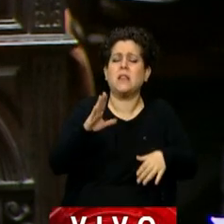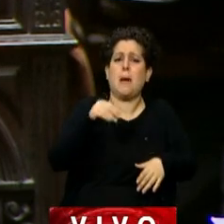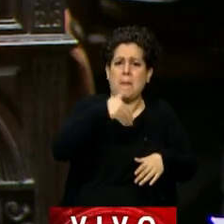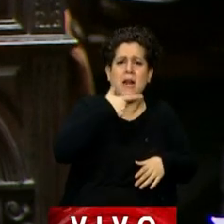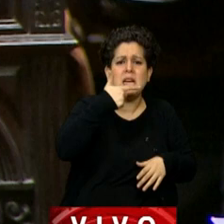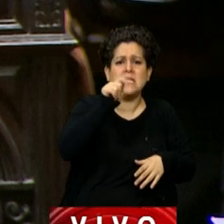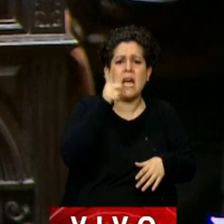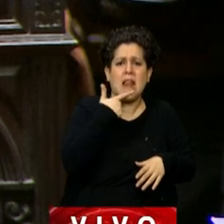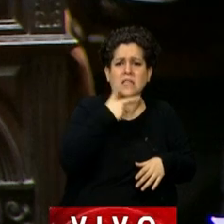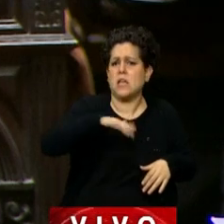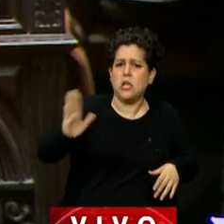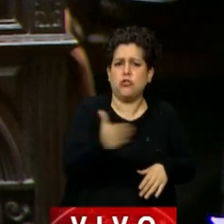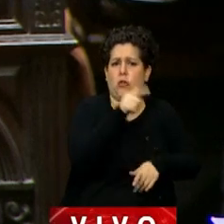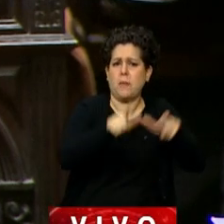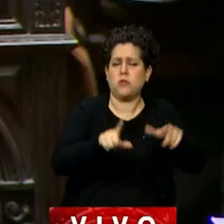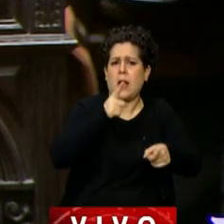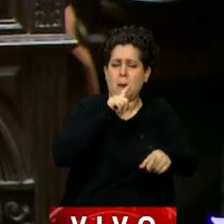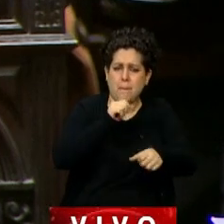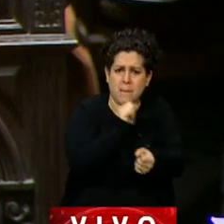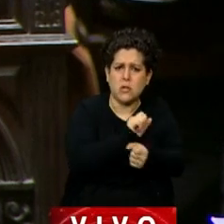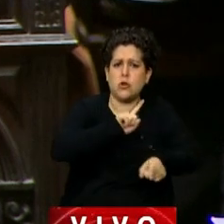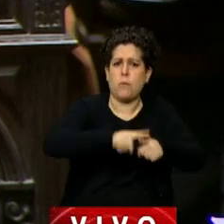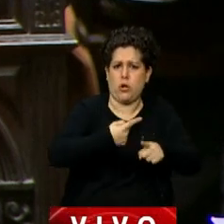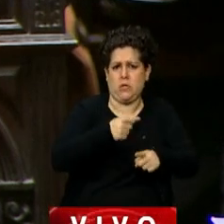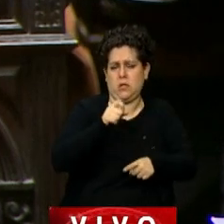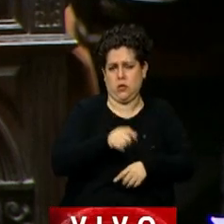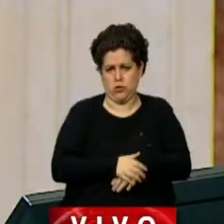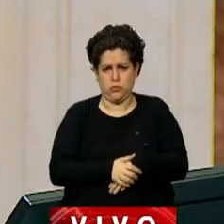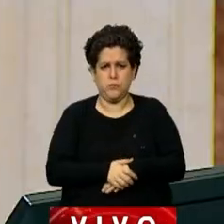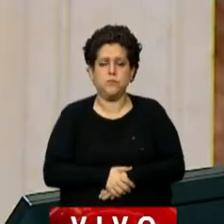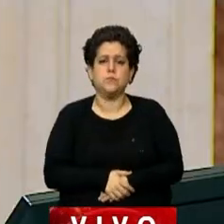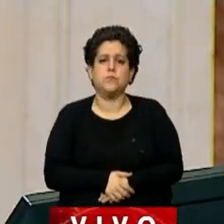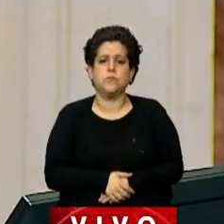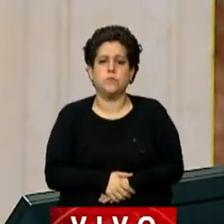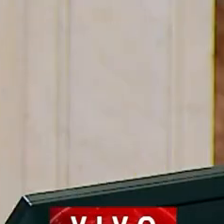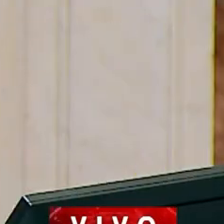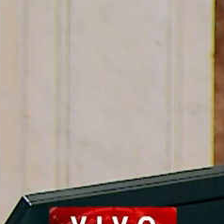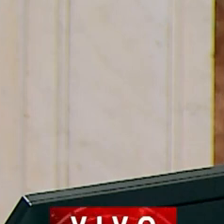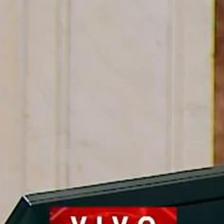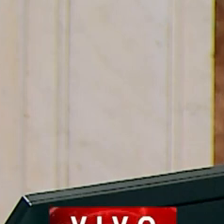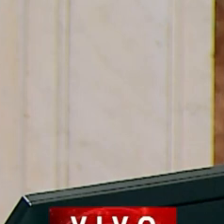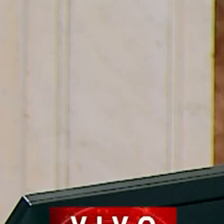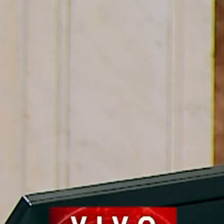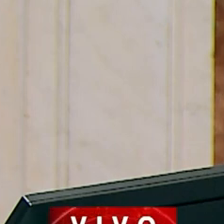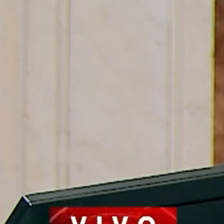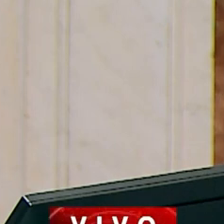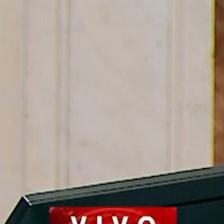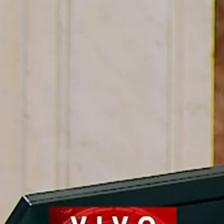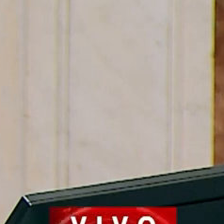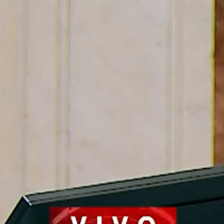Milagro Sala y todos los presos políticos de la Tupac. Muchas gracias. Gracias, diputada. Será girada a la Comisión de